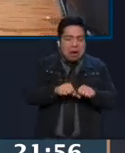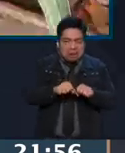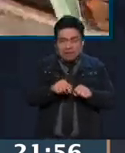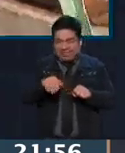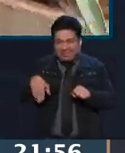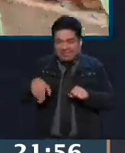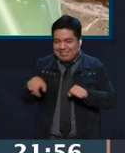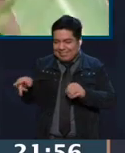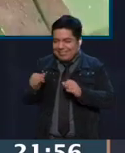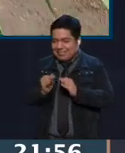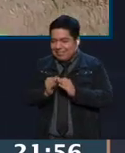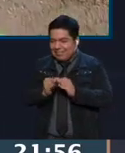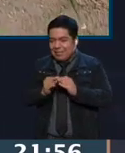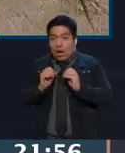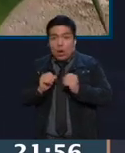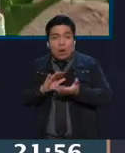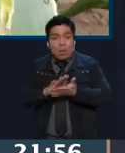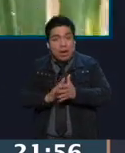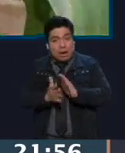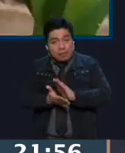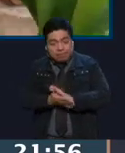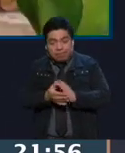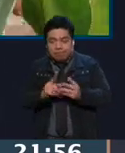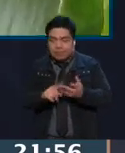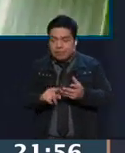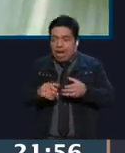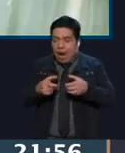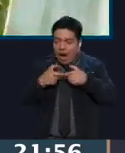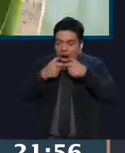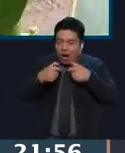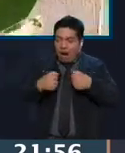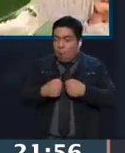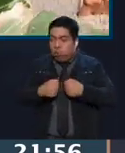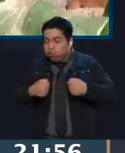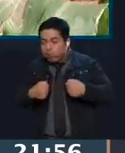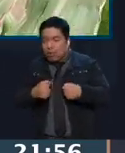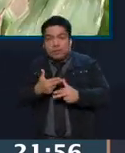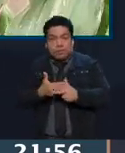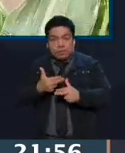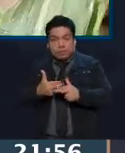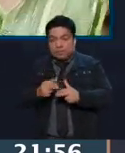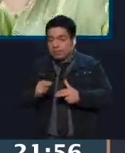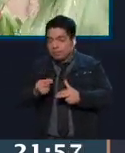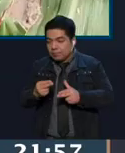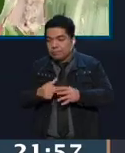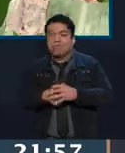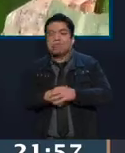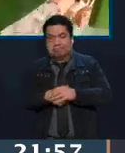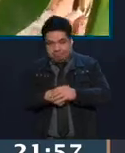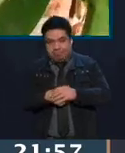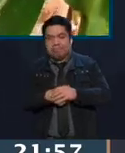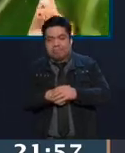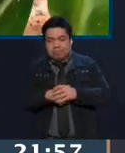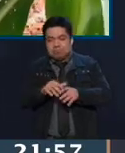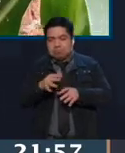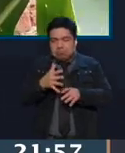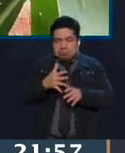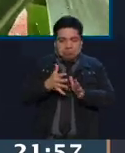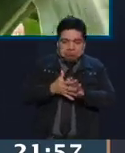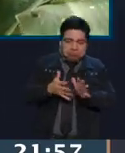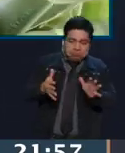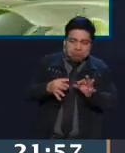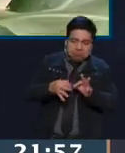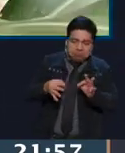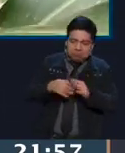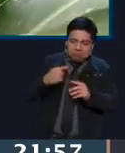estábamos viendo ahora hasta tortillas, tlacoyos, gorditas, todo, sería hasta noviembre que se cosecha en grano. Pero este es más o menos así a muy grandes